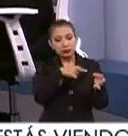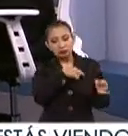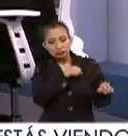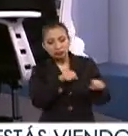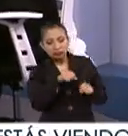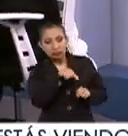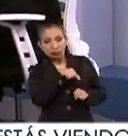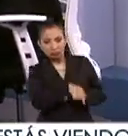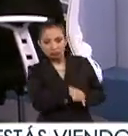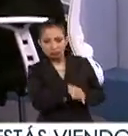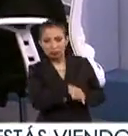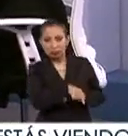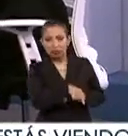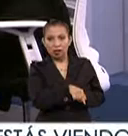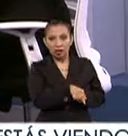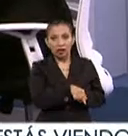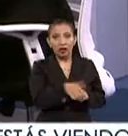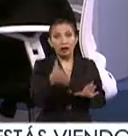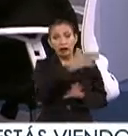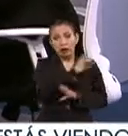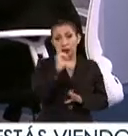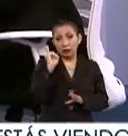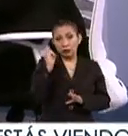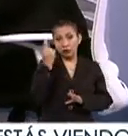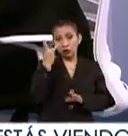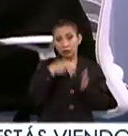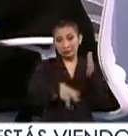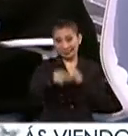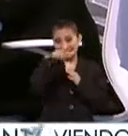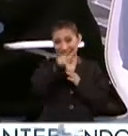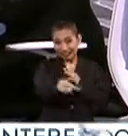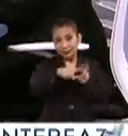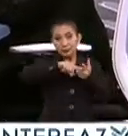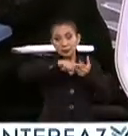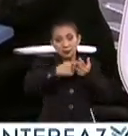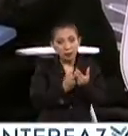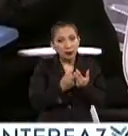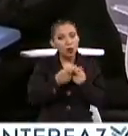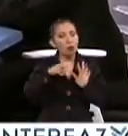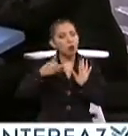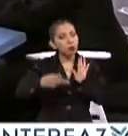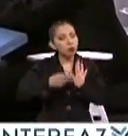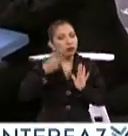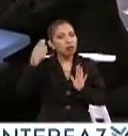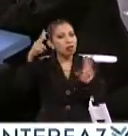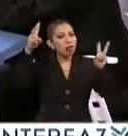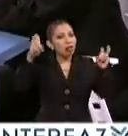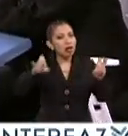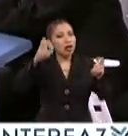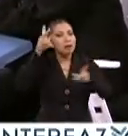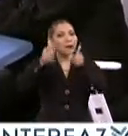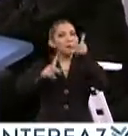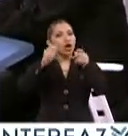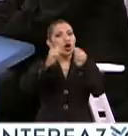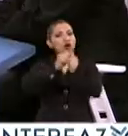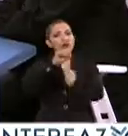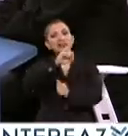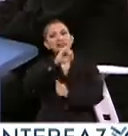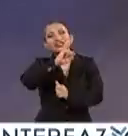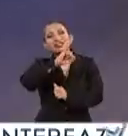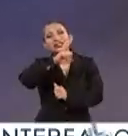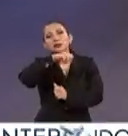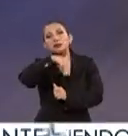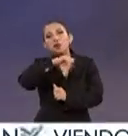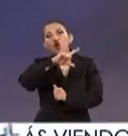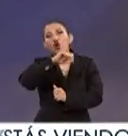fenómeno. Entonces, desde junio de 2017 comenzamos una serie que la llamamos Platicando con un sismólogo,